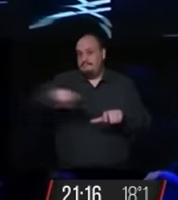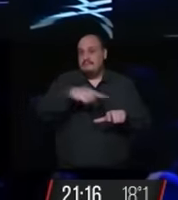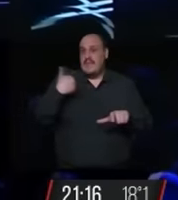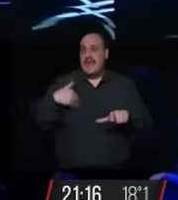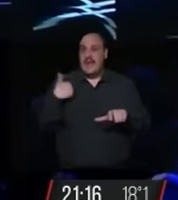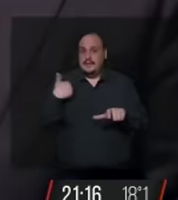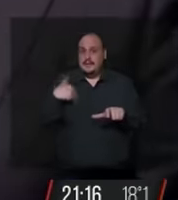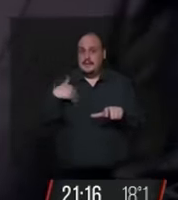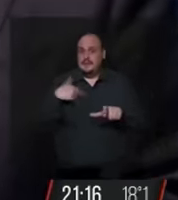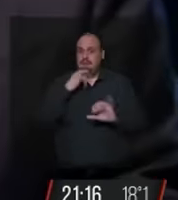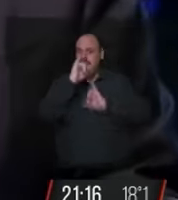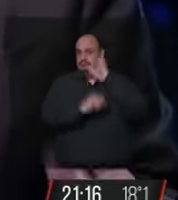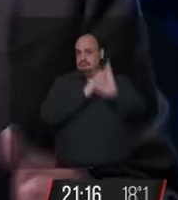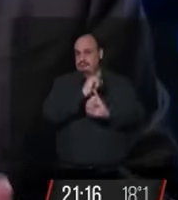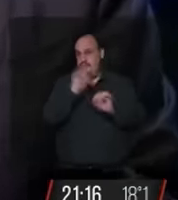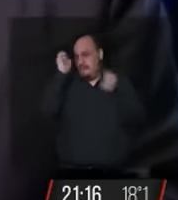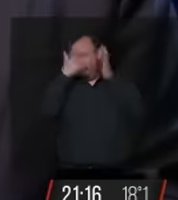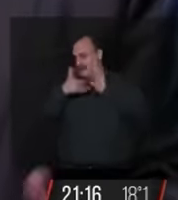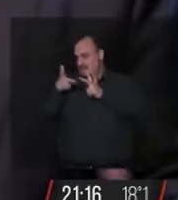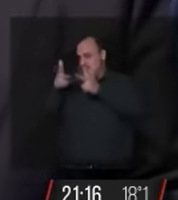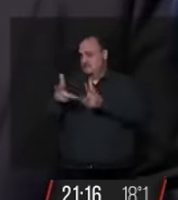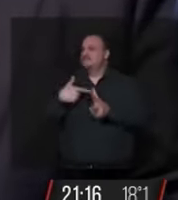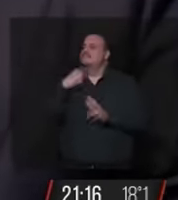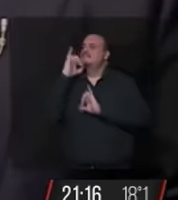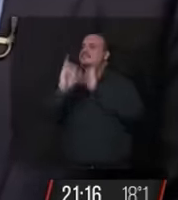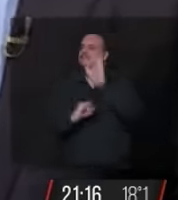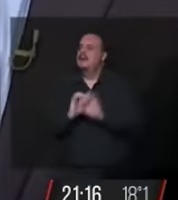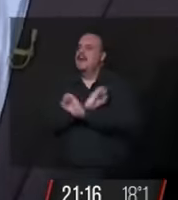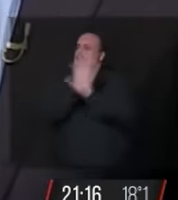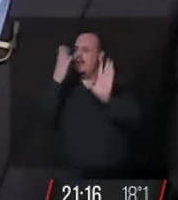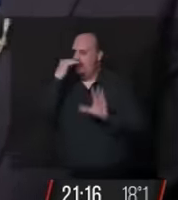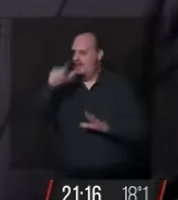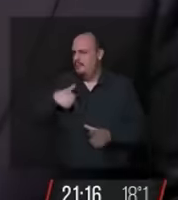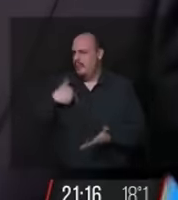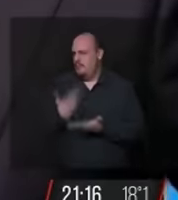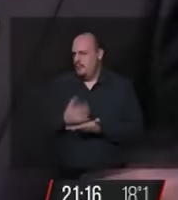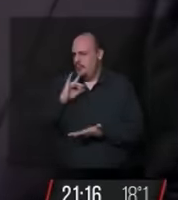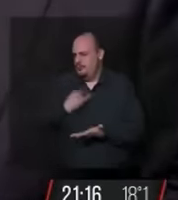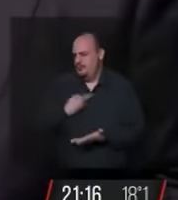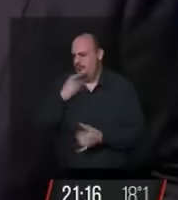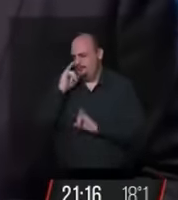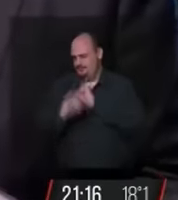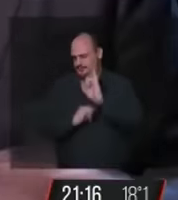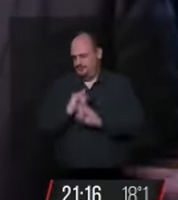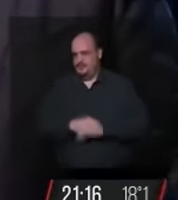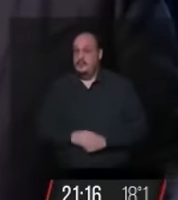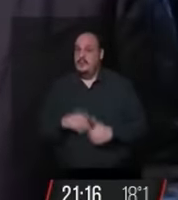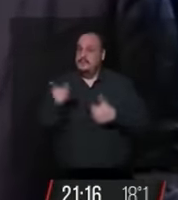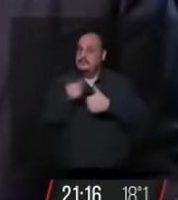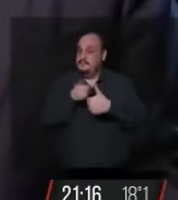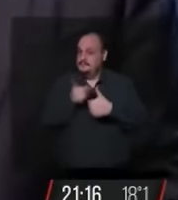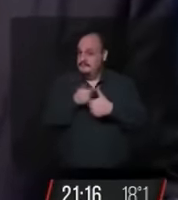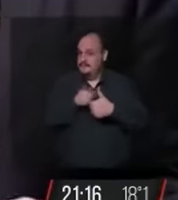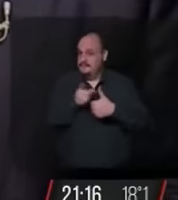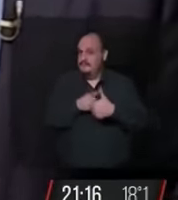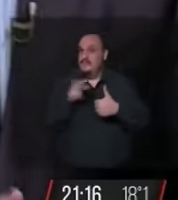qué significa lo que acaba de decir y después cuáles son nuestras propuestas. En primer lugar, la dolarización que